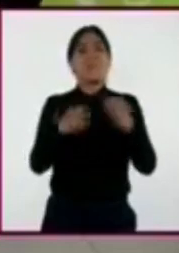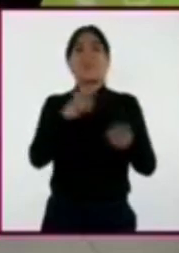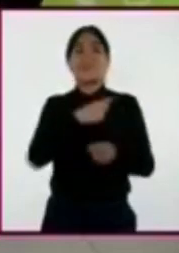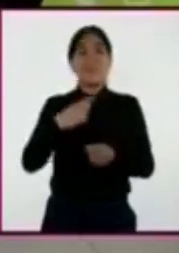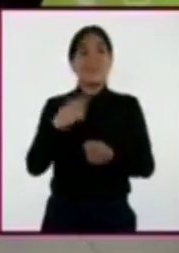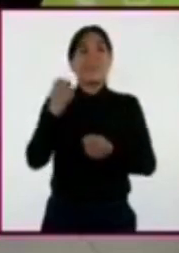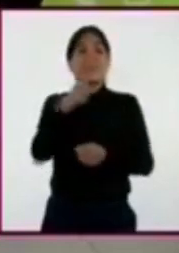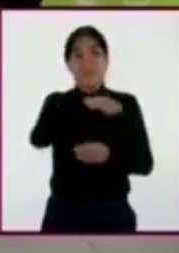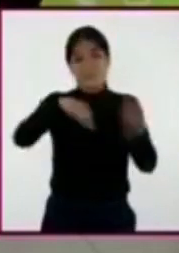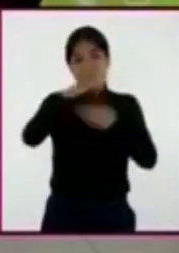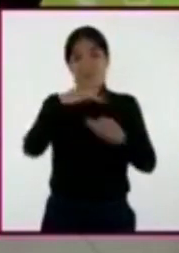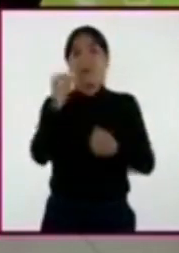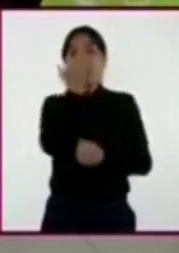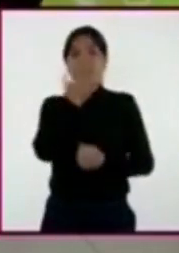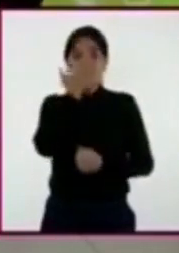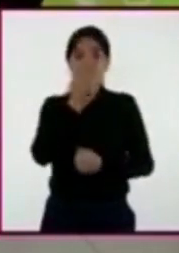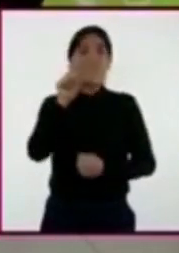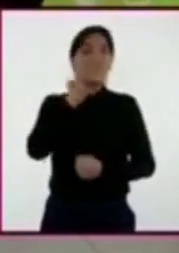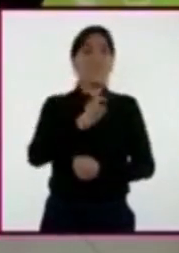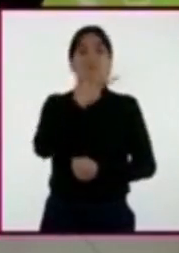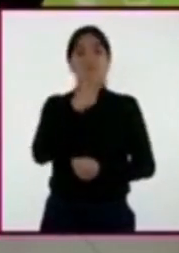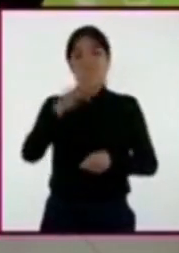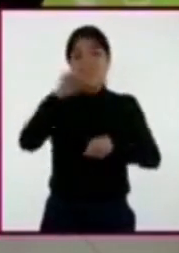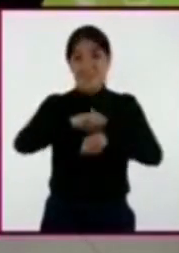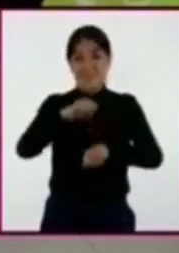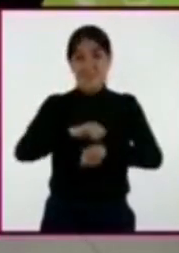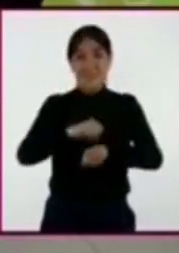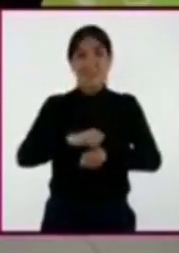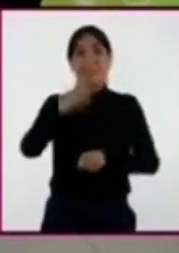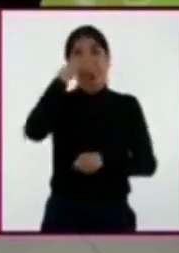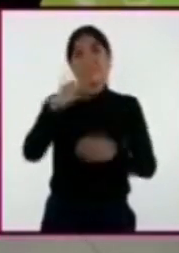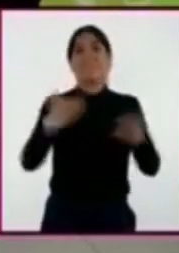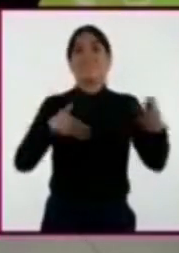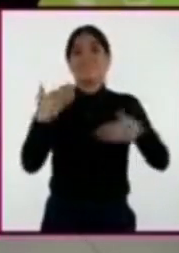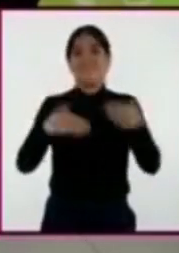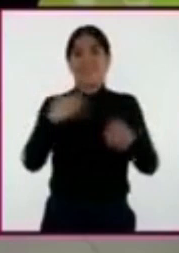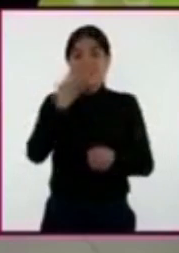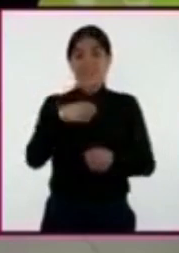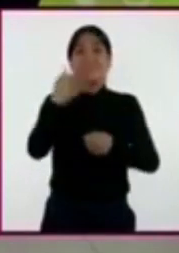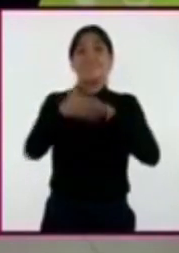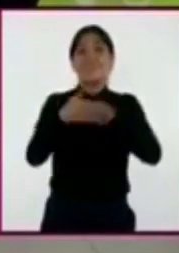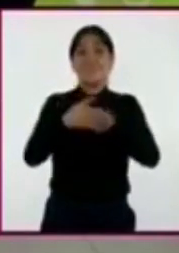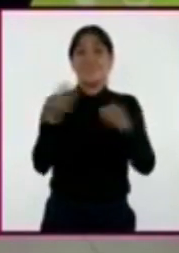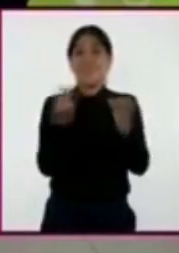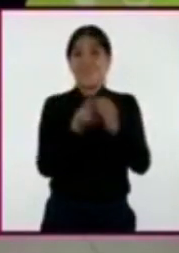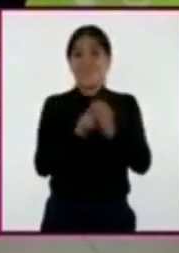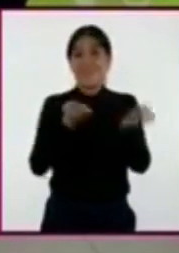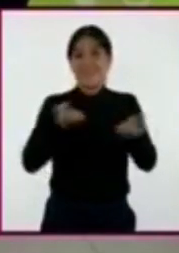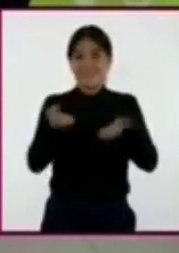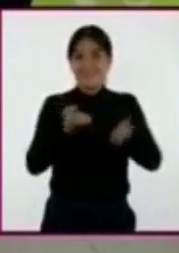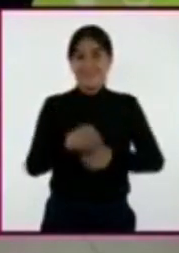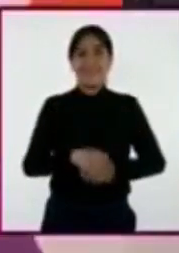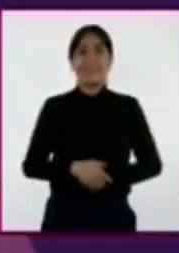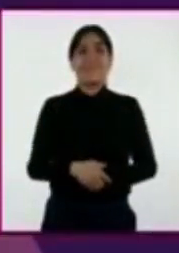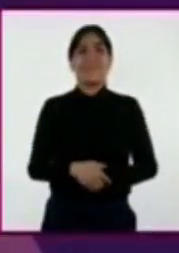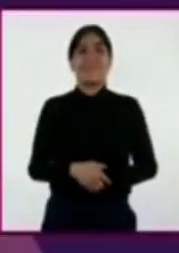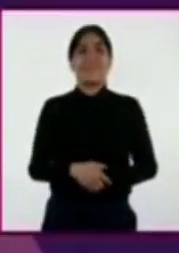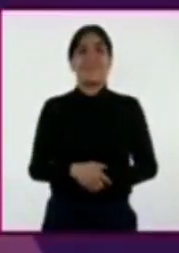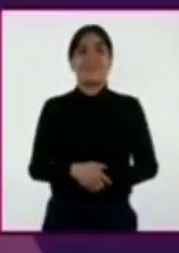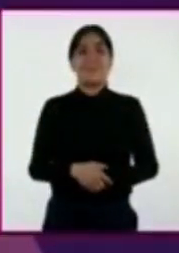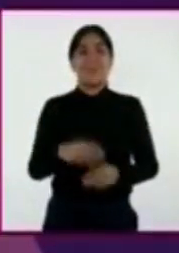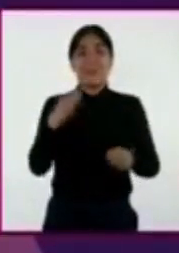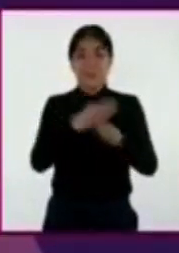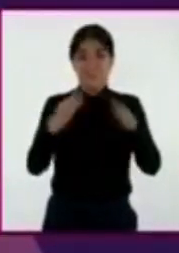tener todas y todos los alumnos y alumnas de secundaria para que disfruten de la próxima sesión de educación física?